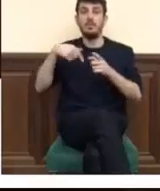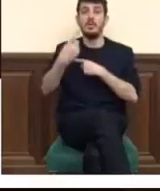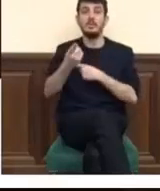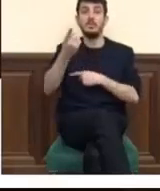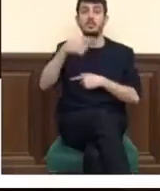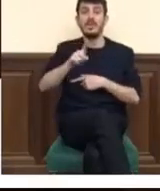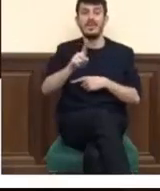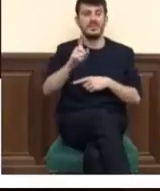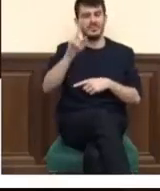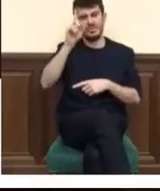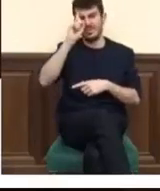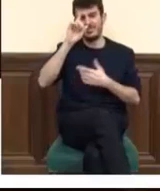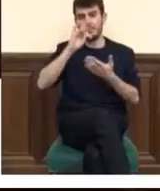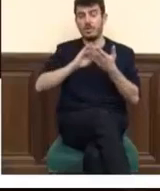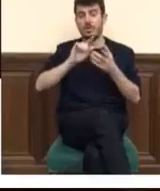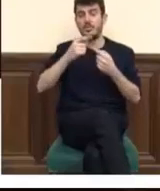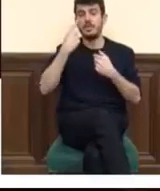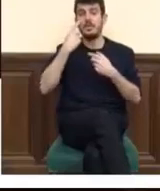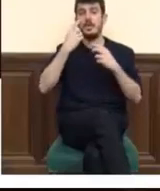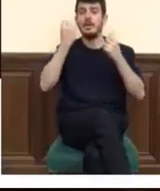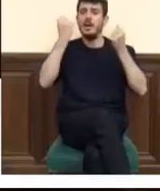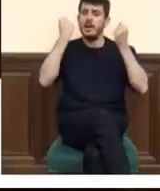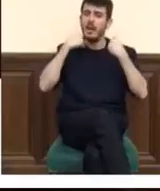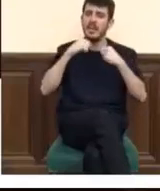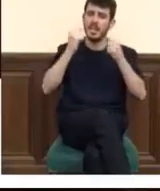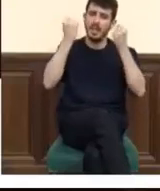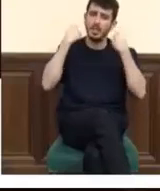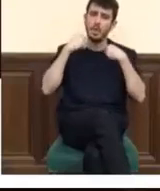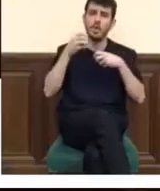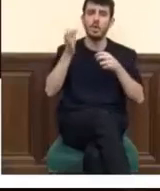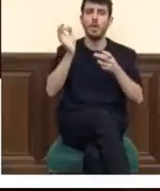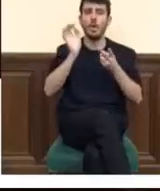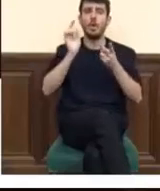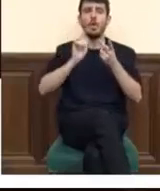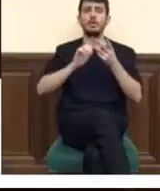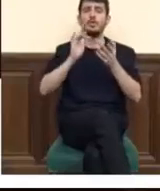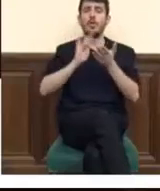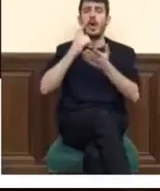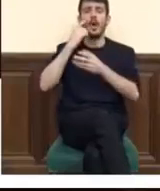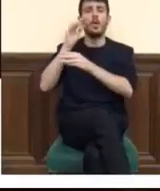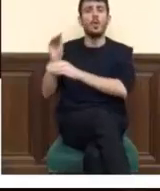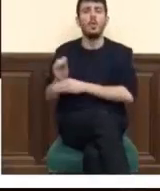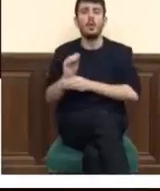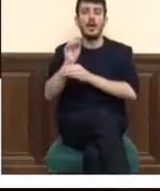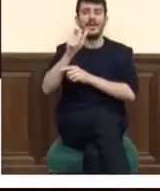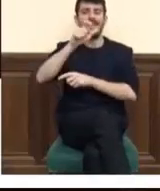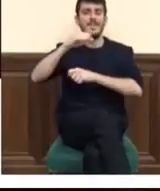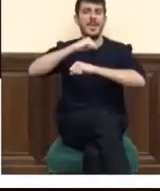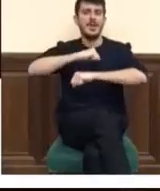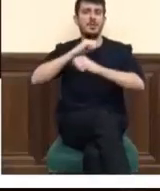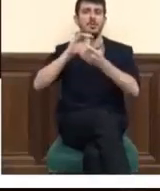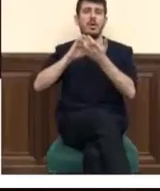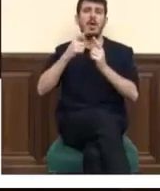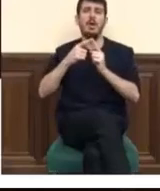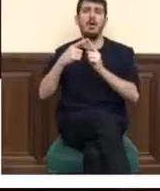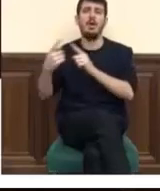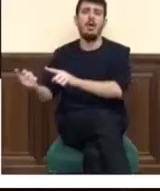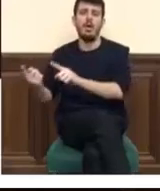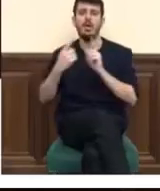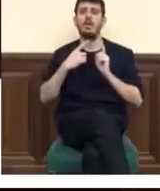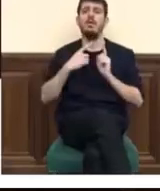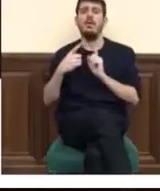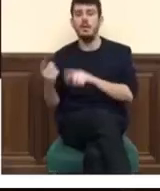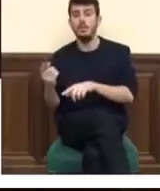los problemas para hacer la rehabilitación o para hacer las curas, gente mayor que se tiene que estar desplazando, en vez de